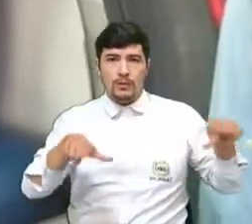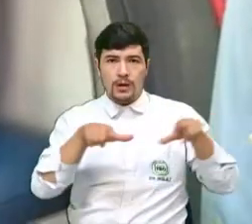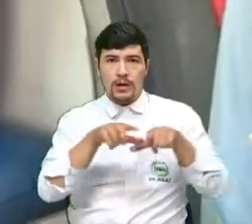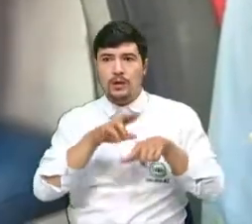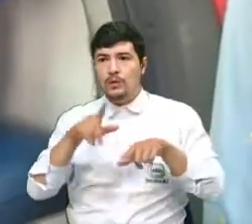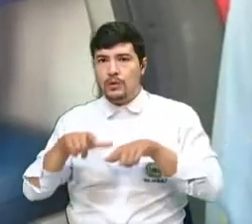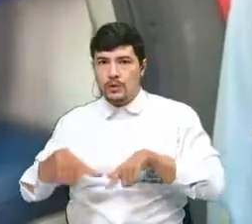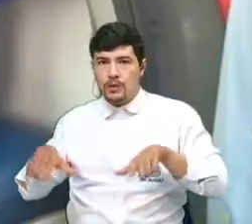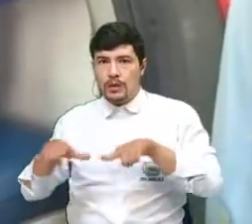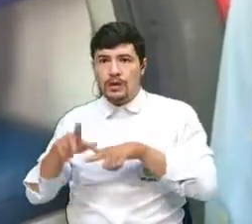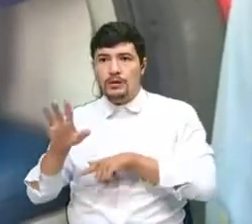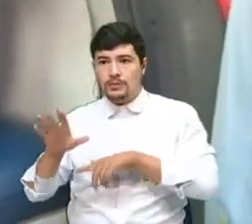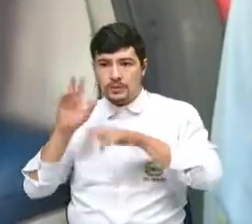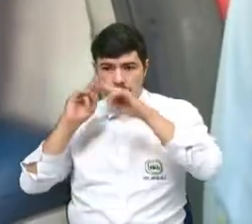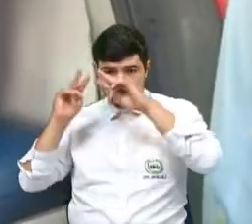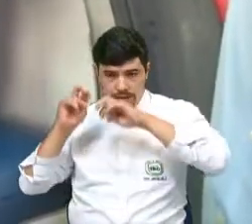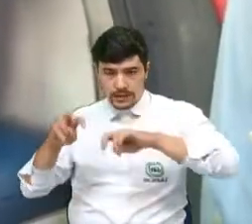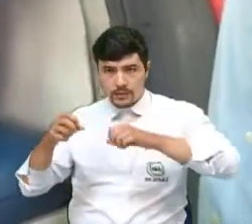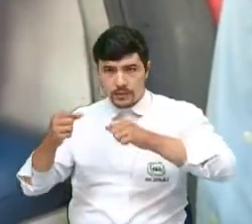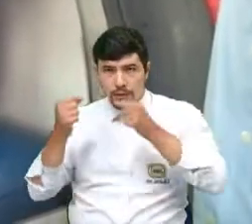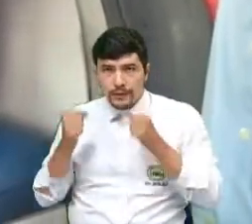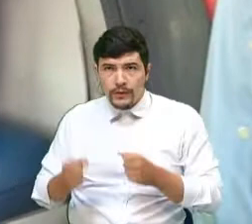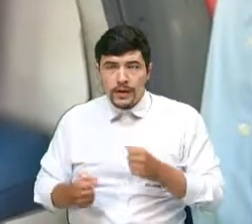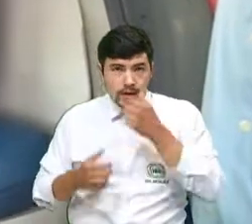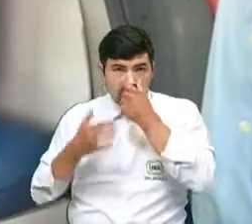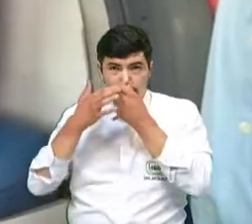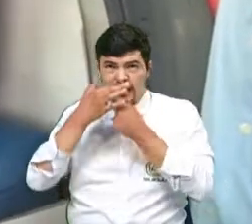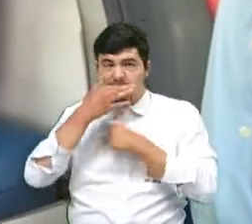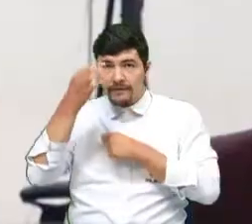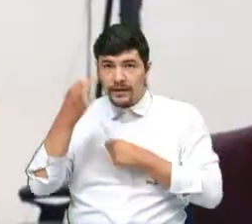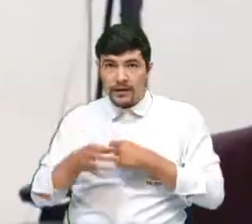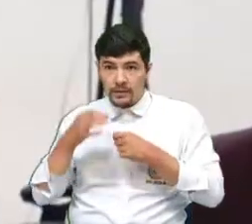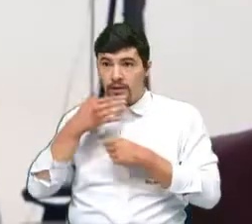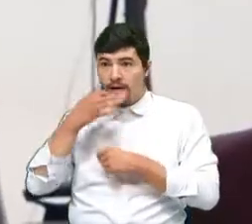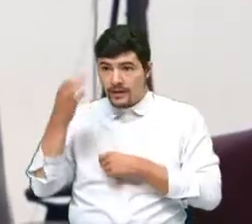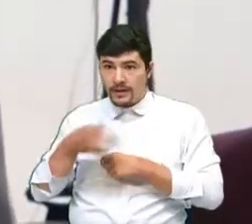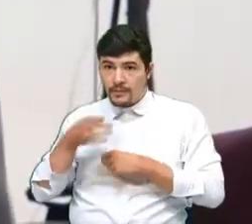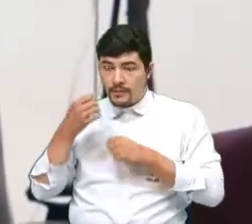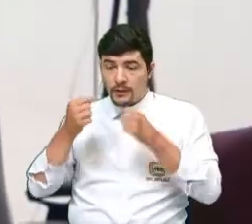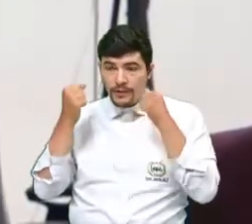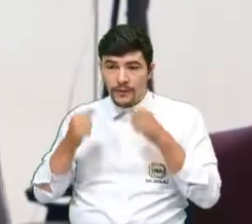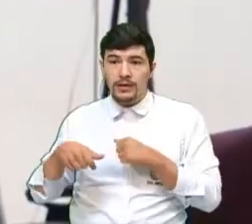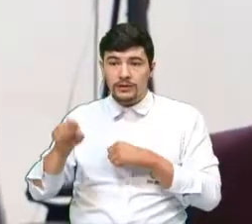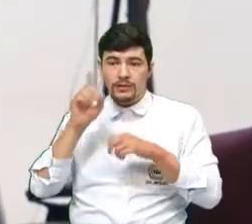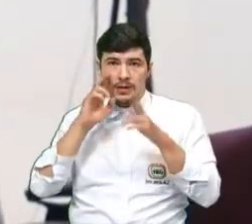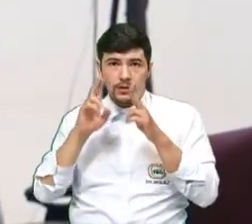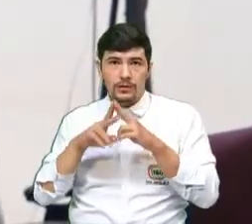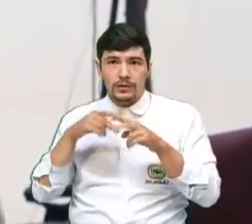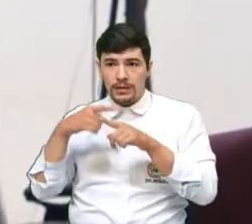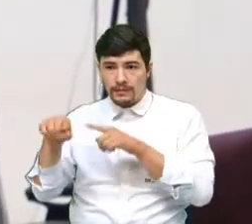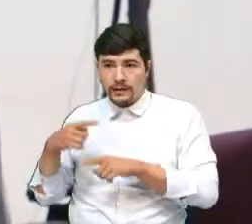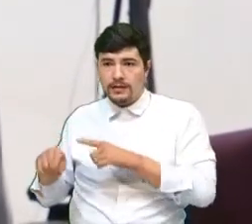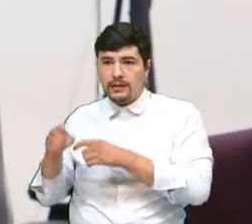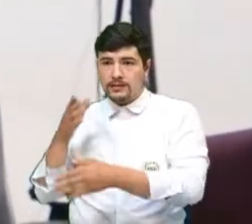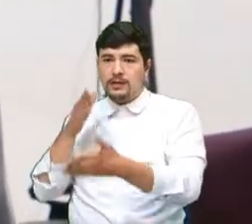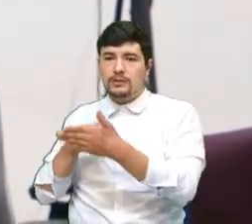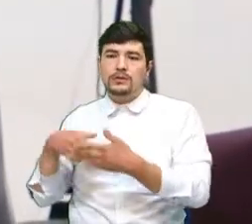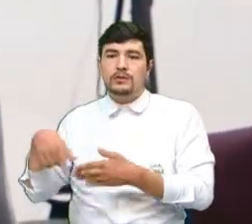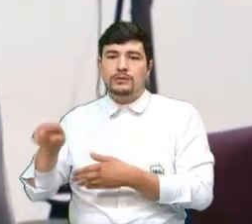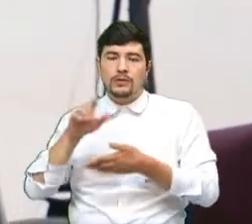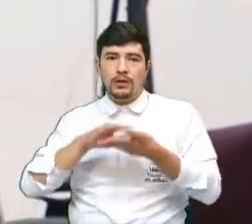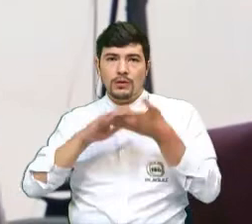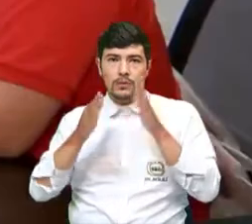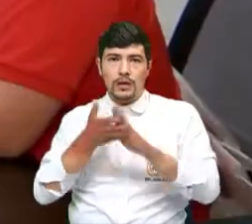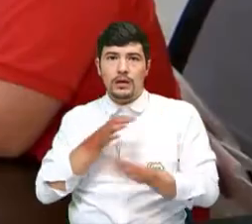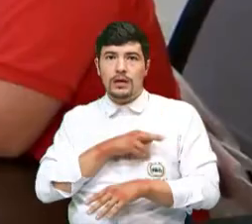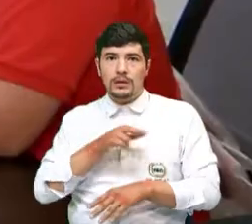De esto hay una investigación muy profunda y hay una realidad que se ha conocido a través de las diferentes denuncias de la comunidad y de lo que nosotros mismos